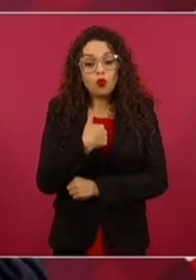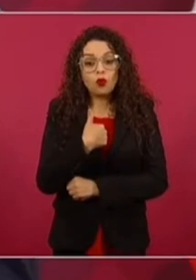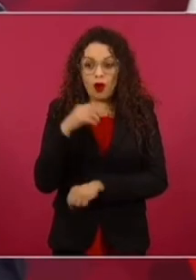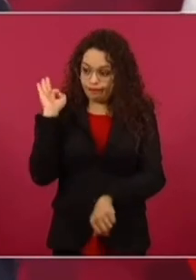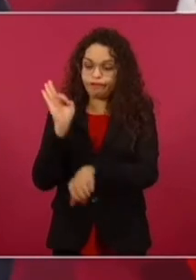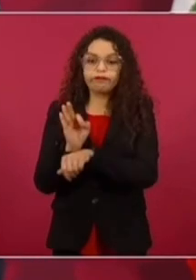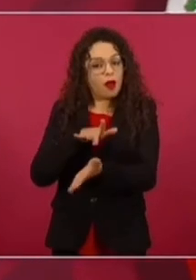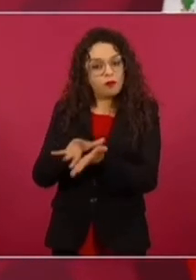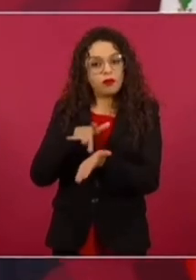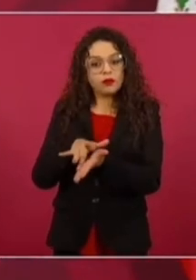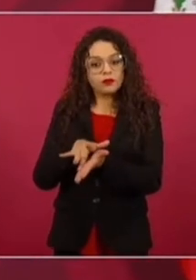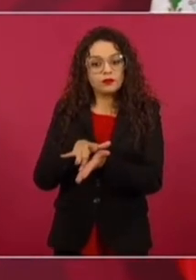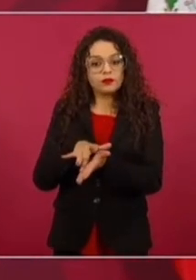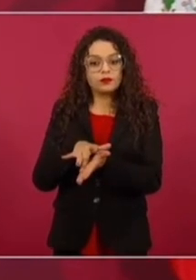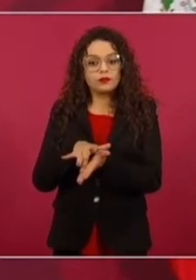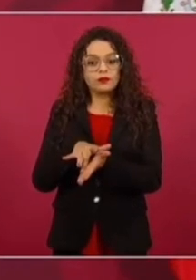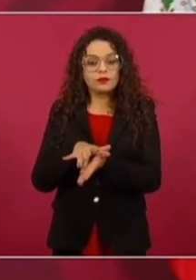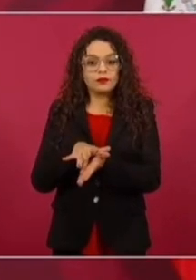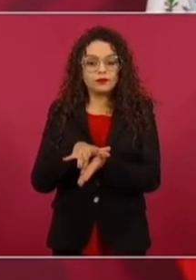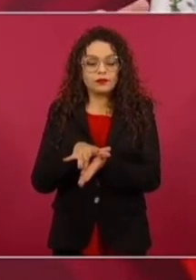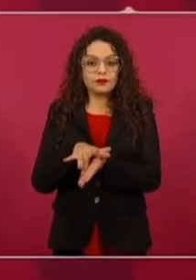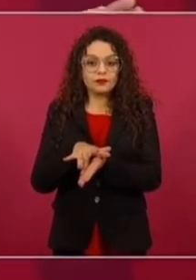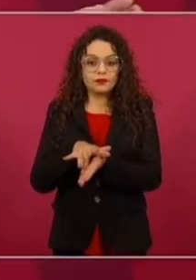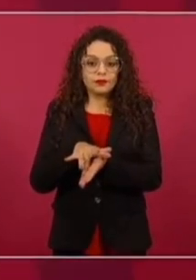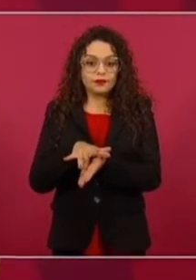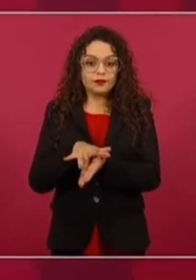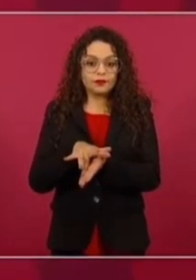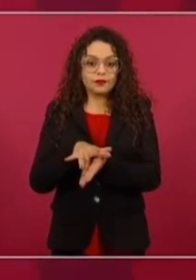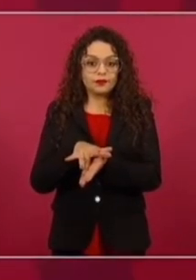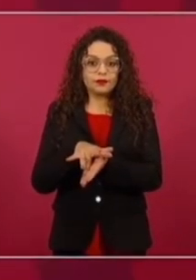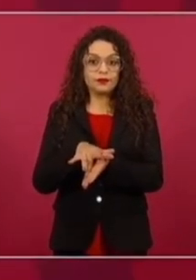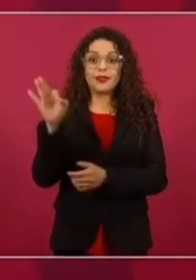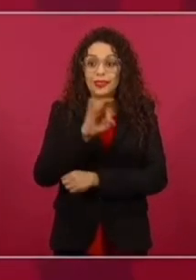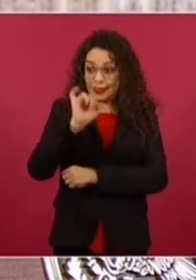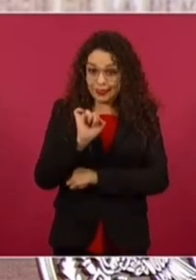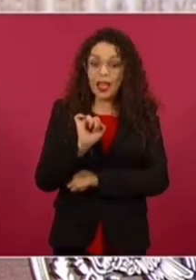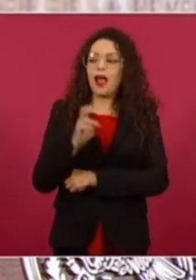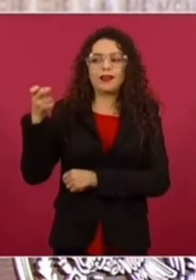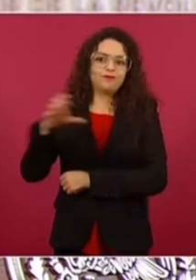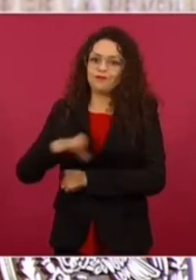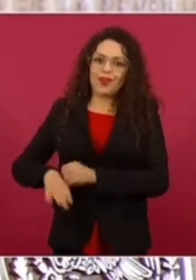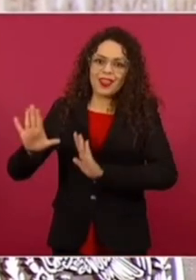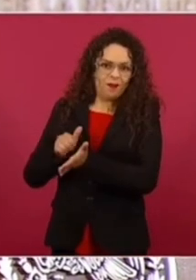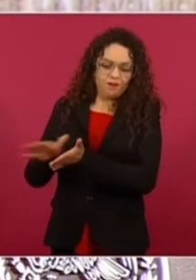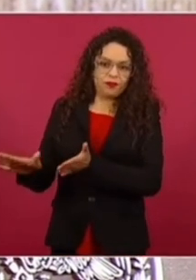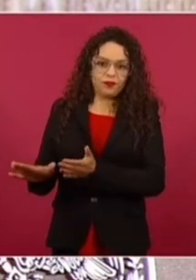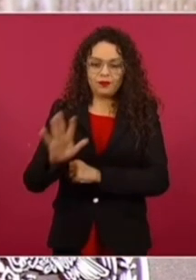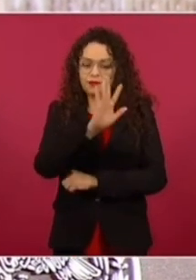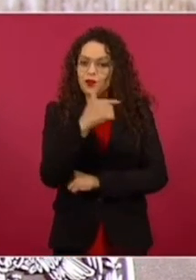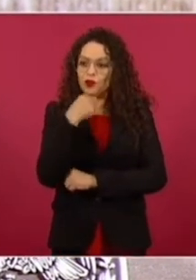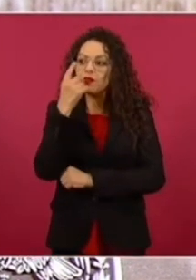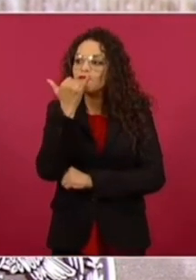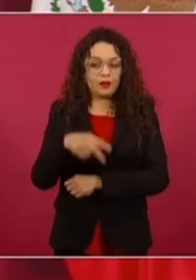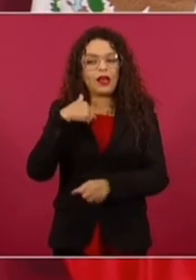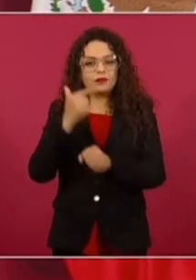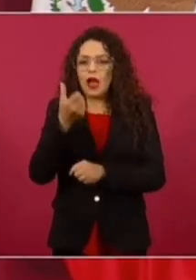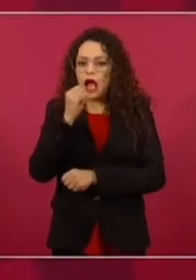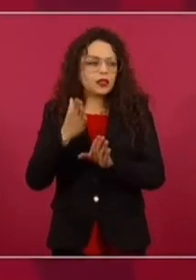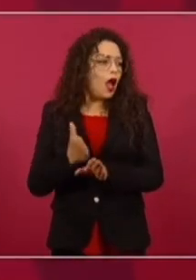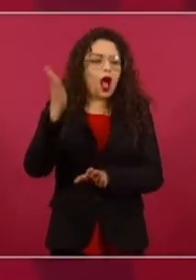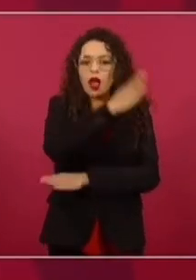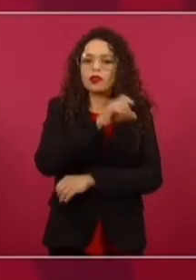lo respaldara y que así ya no podía ser candidato. Y dije, no, vayan con la fiscalía.